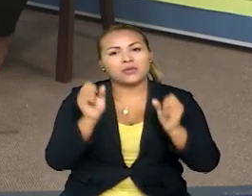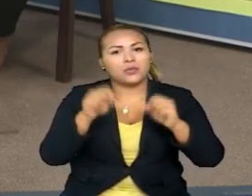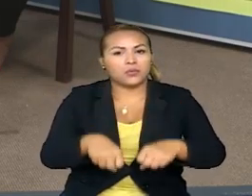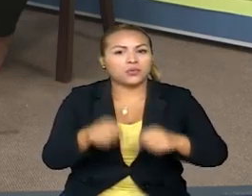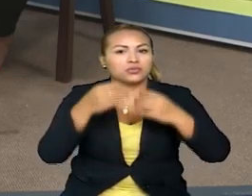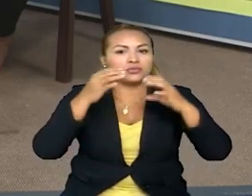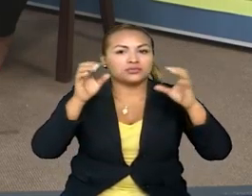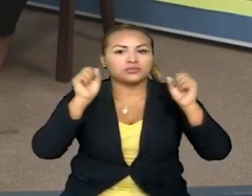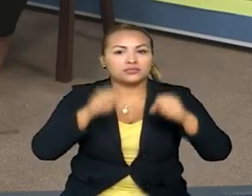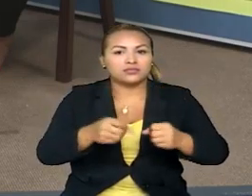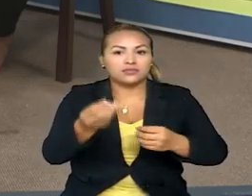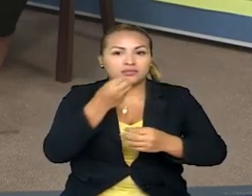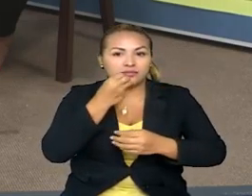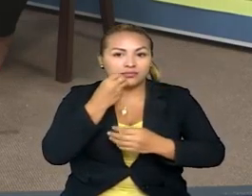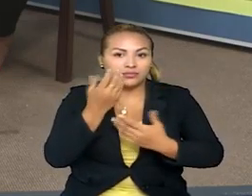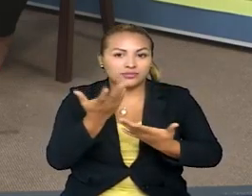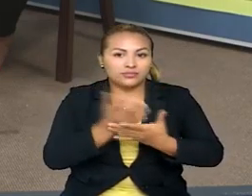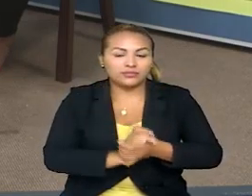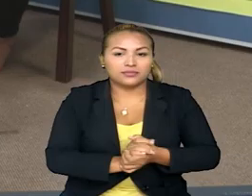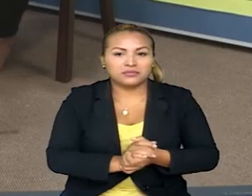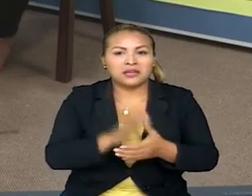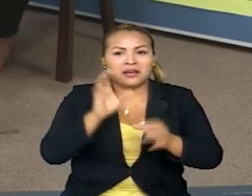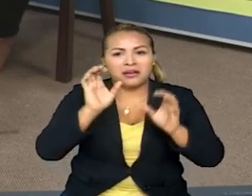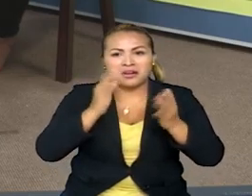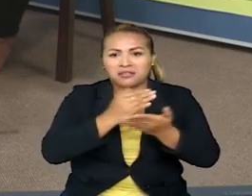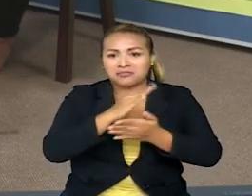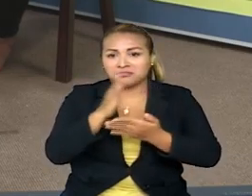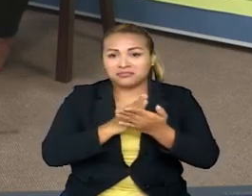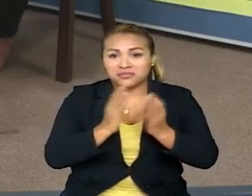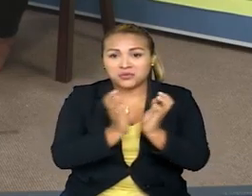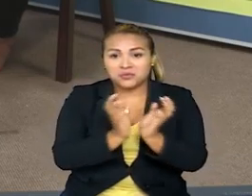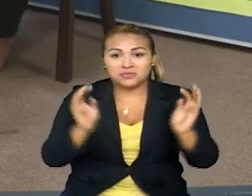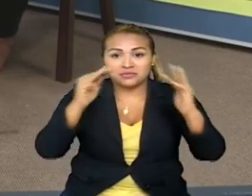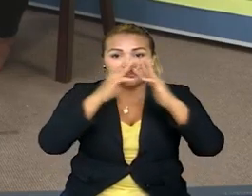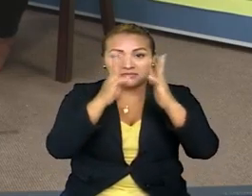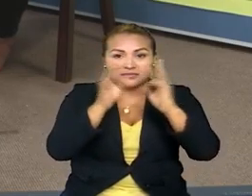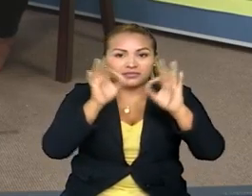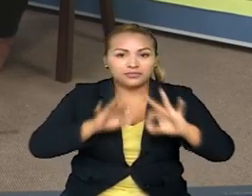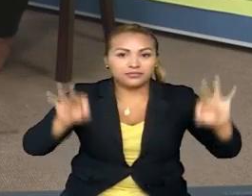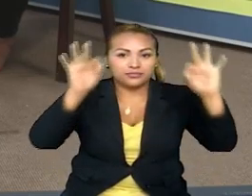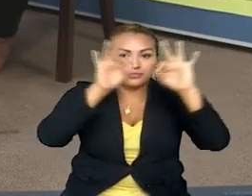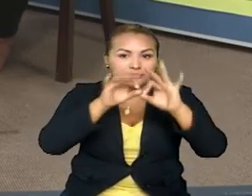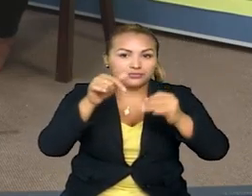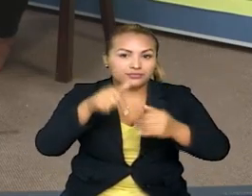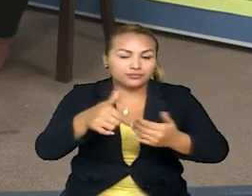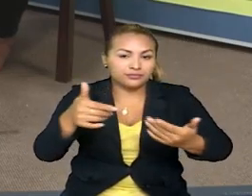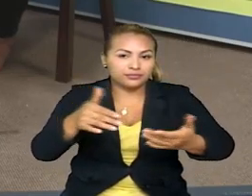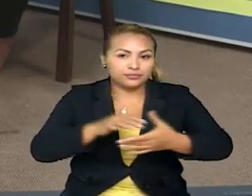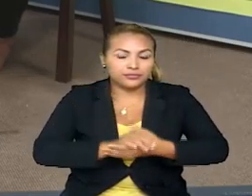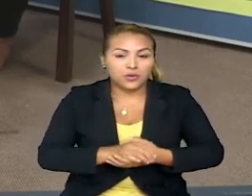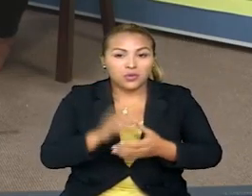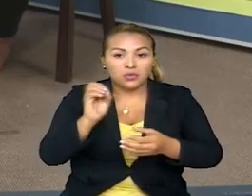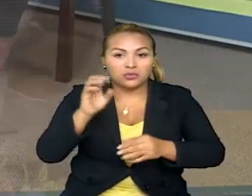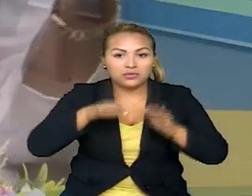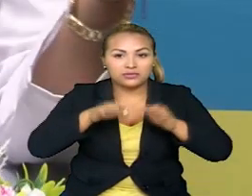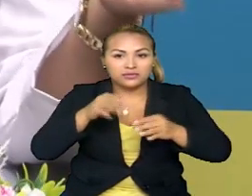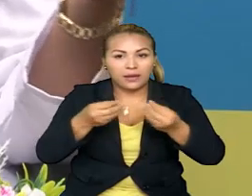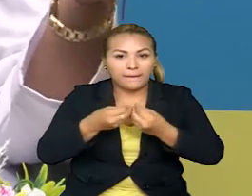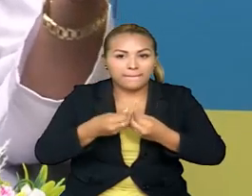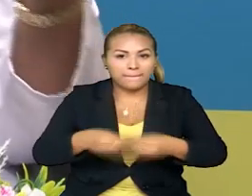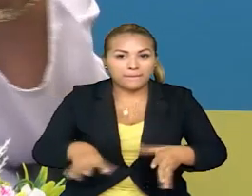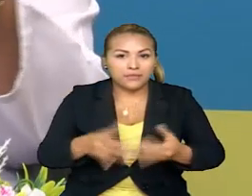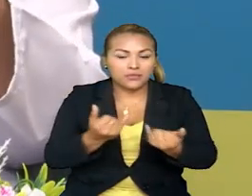consumir momentos atrás por 20 la piña esto pero no la compramos porque o se pierden en la casa porque no